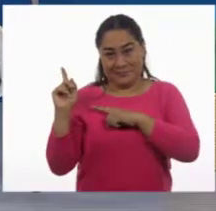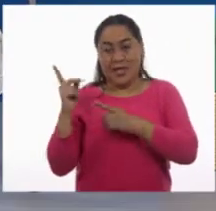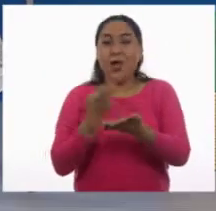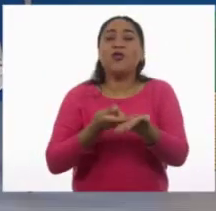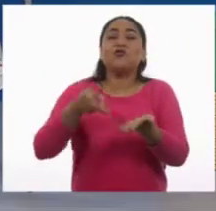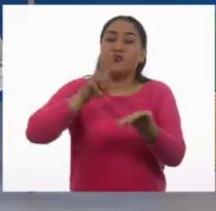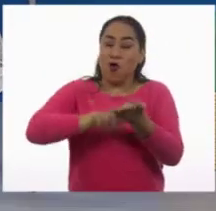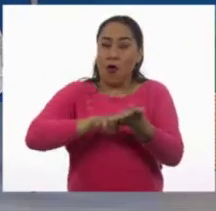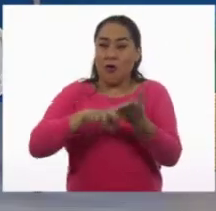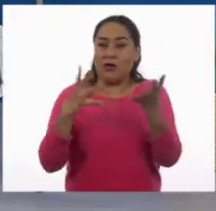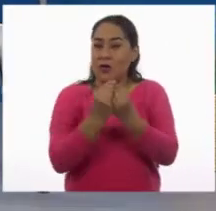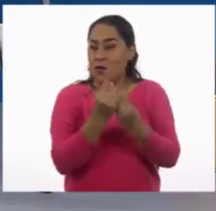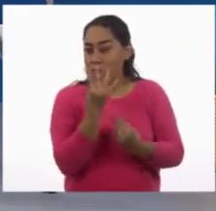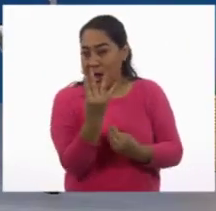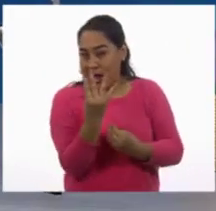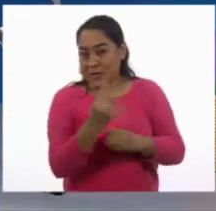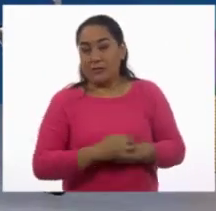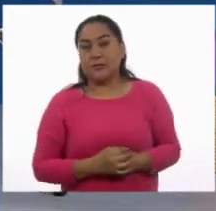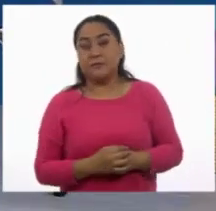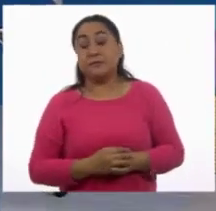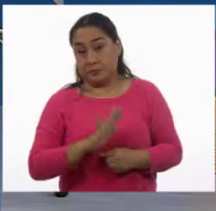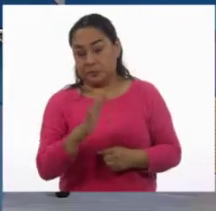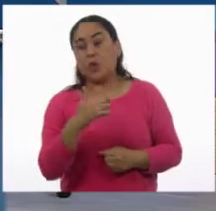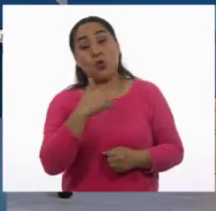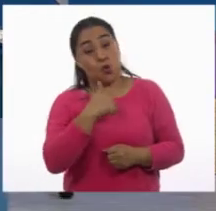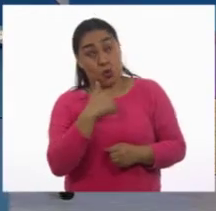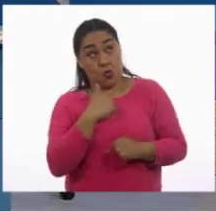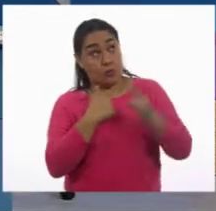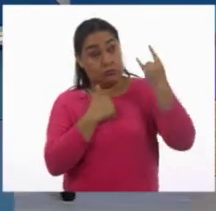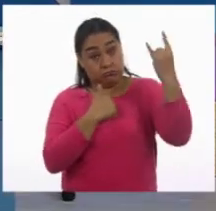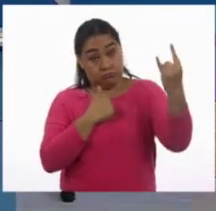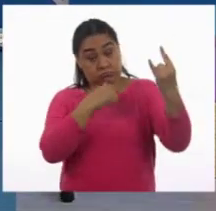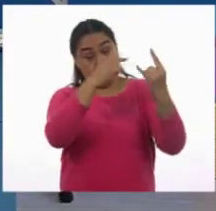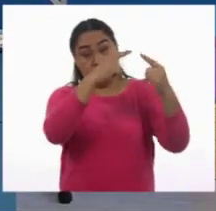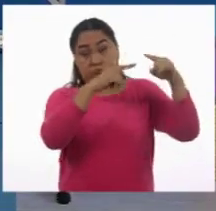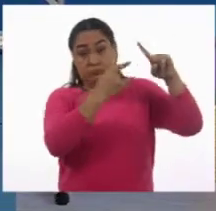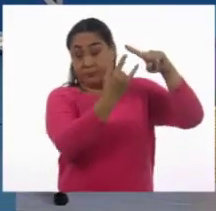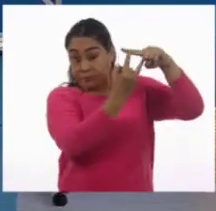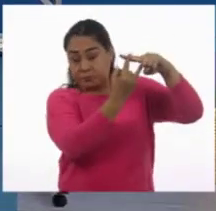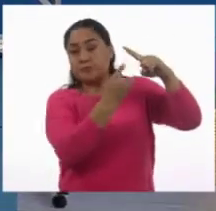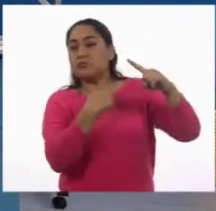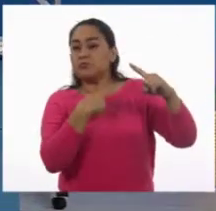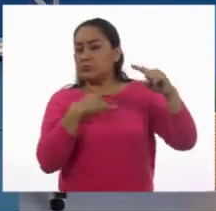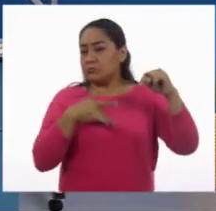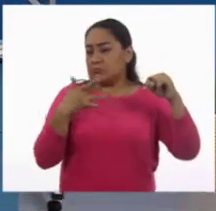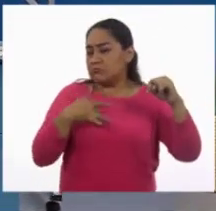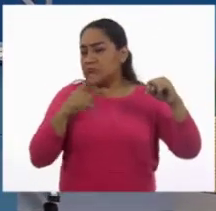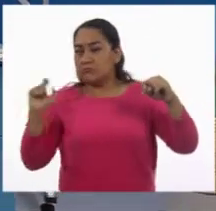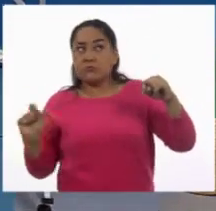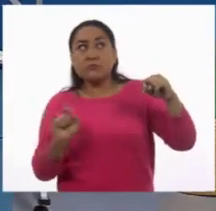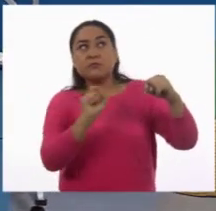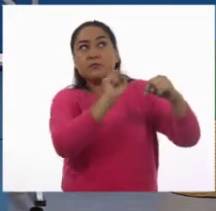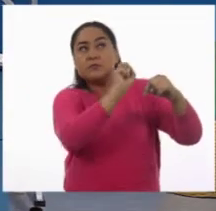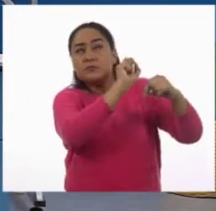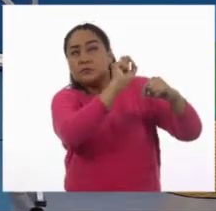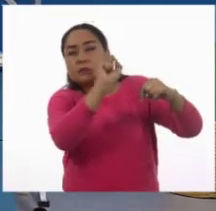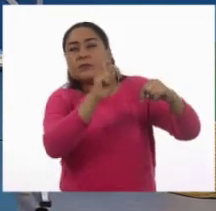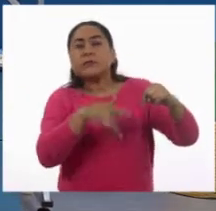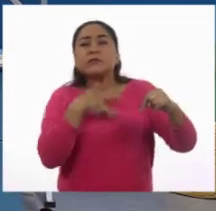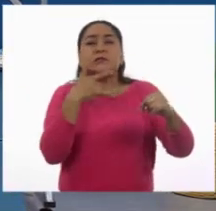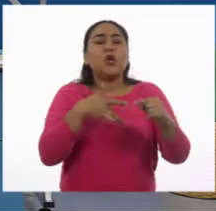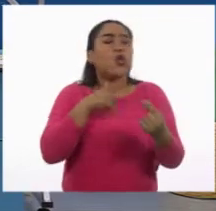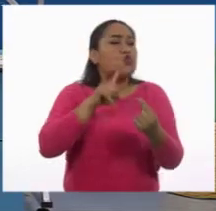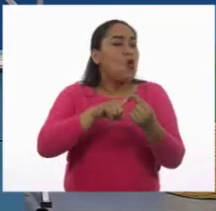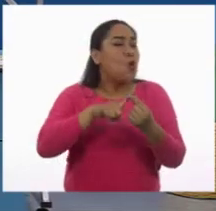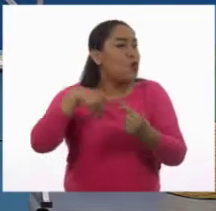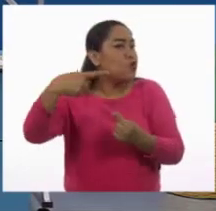pizarrón, vamos a ir colocando una marca. Uh-huh. Y fíjense muy bien, van a aparecer las